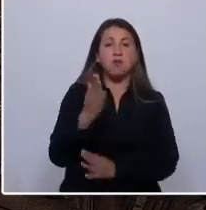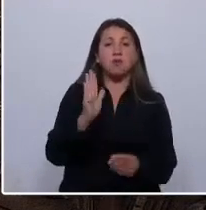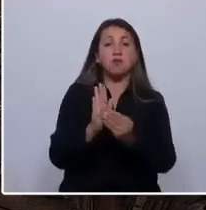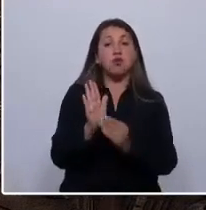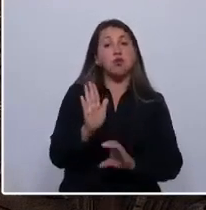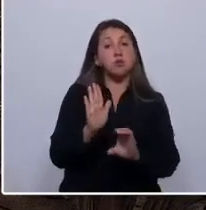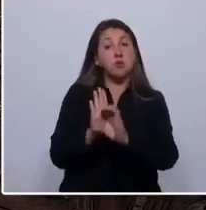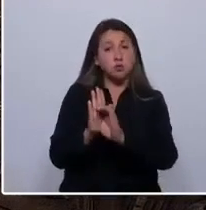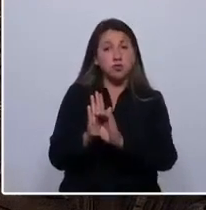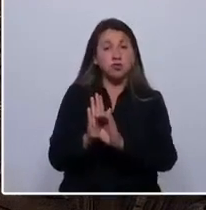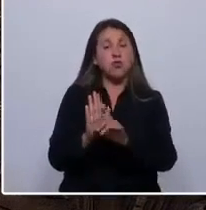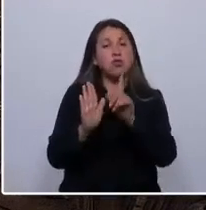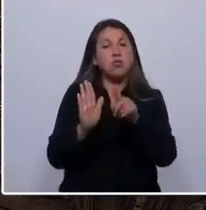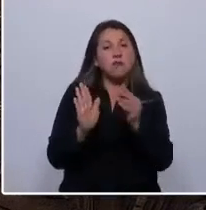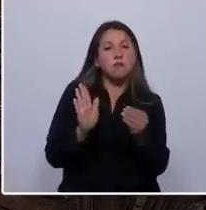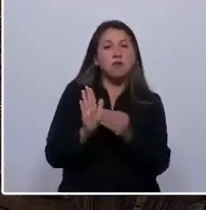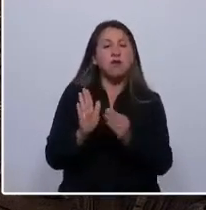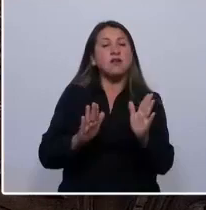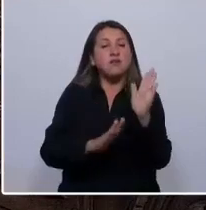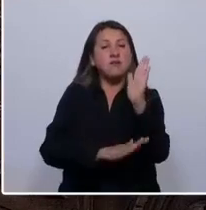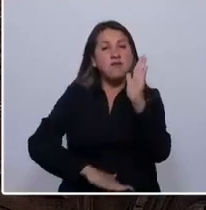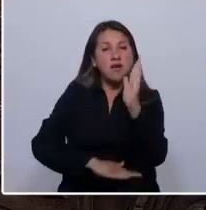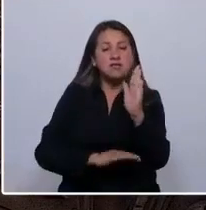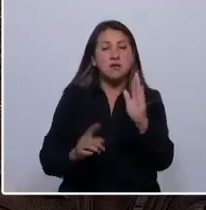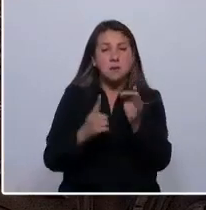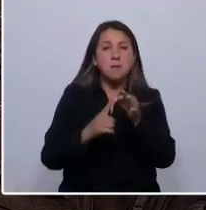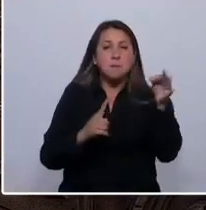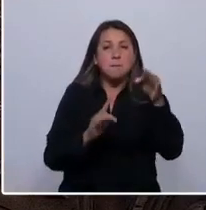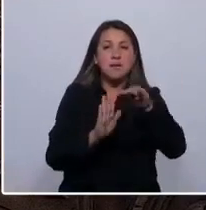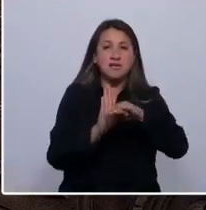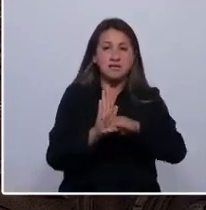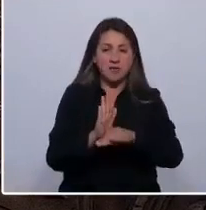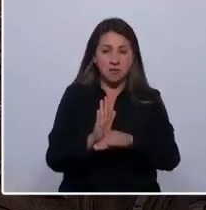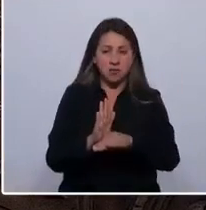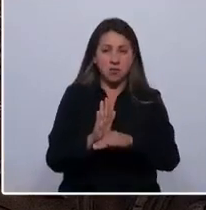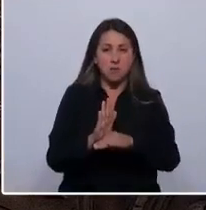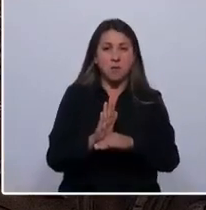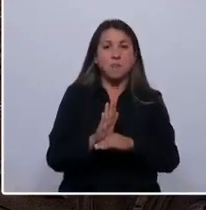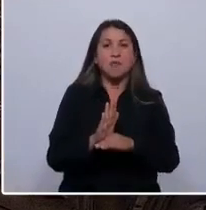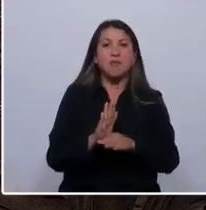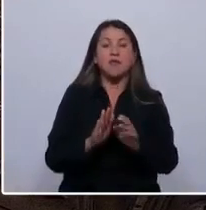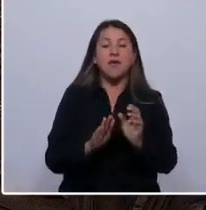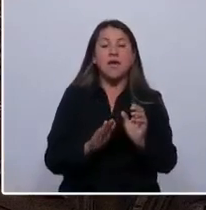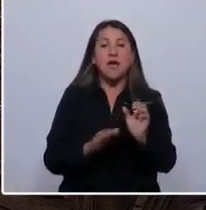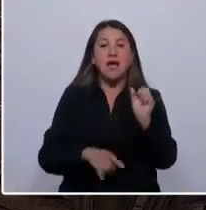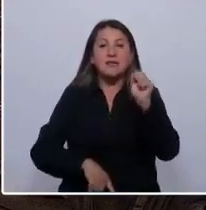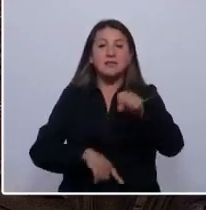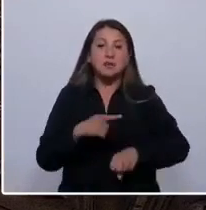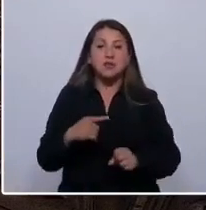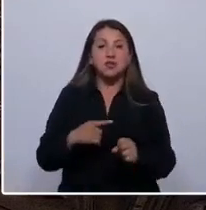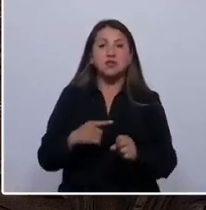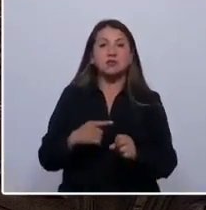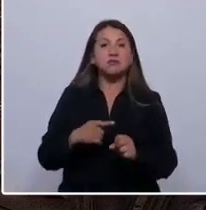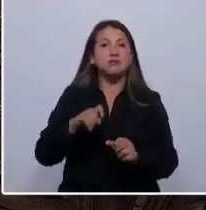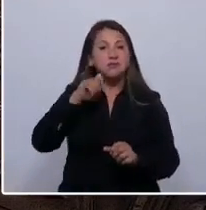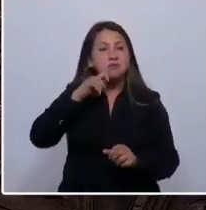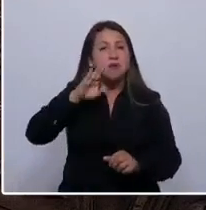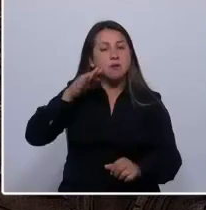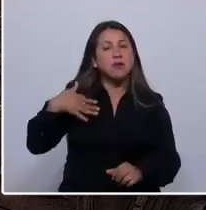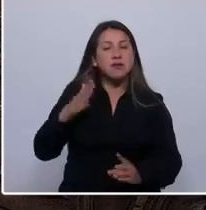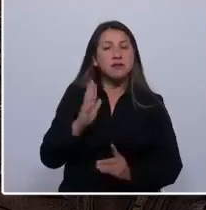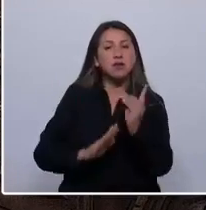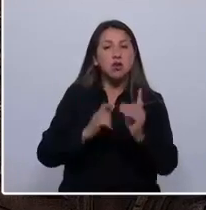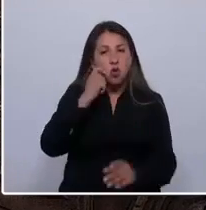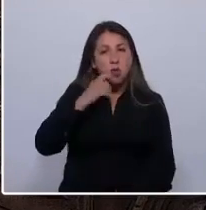Constitución se debe fundar en el principio de que la educación es el pilar fundamental para el desarrollo humano y de